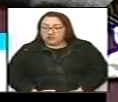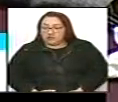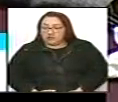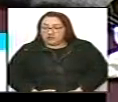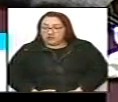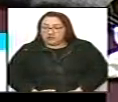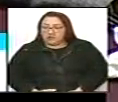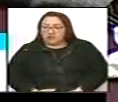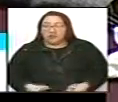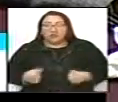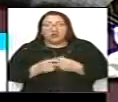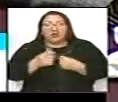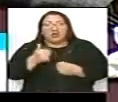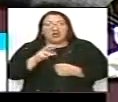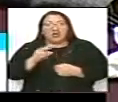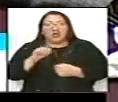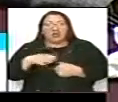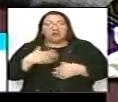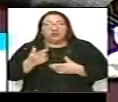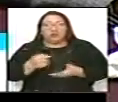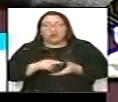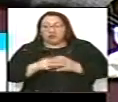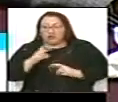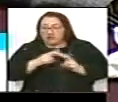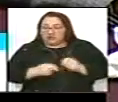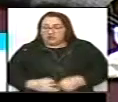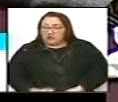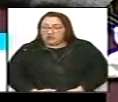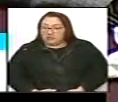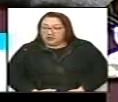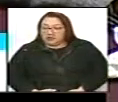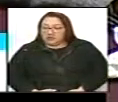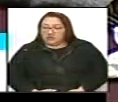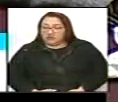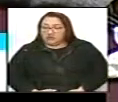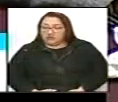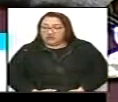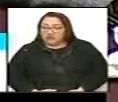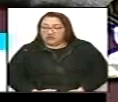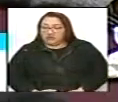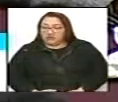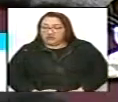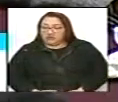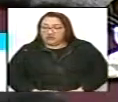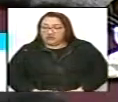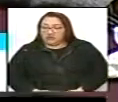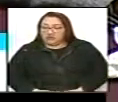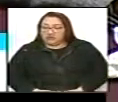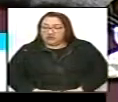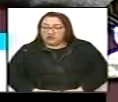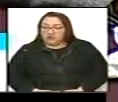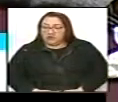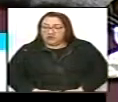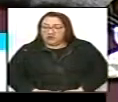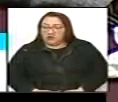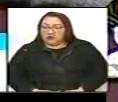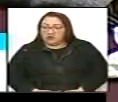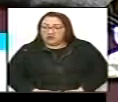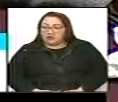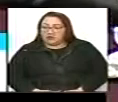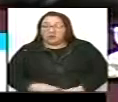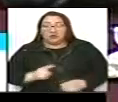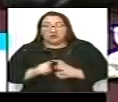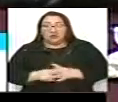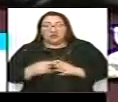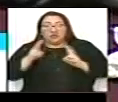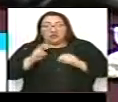Arana de declarar, revisar la decisión adoptada en la subcomisión y declarar procedente la denuncia para que se inicie